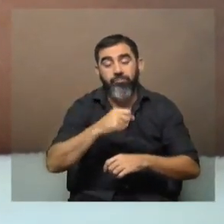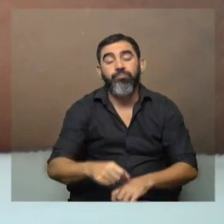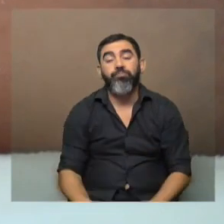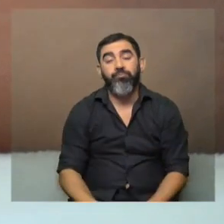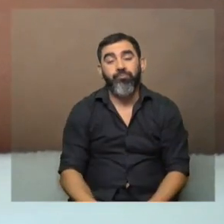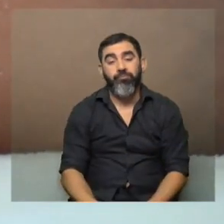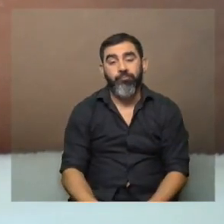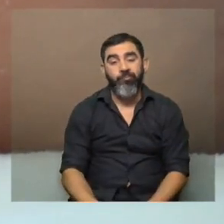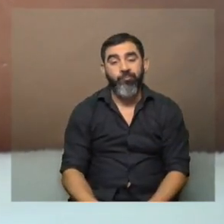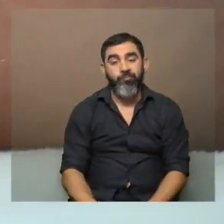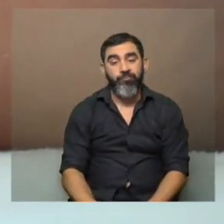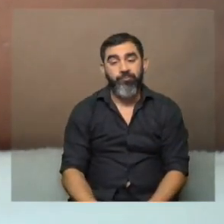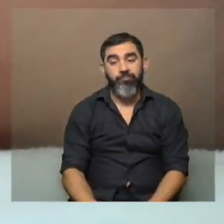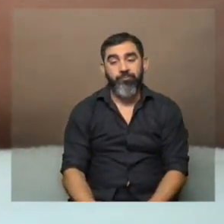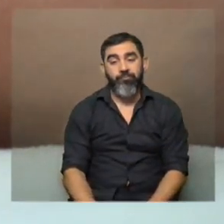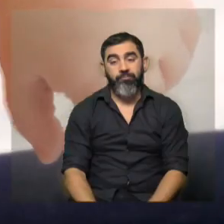trate.